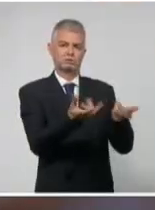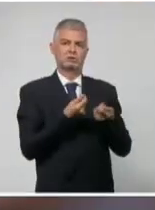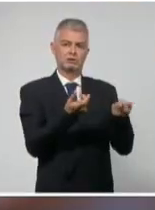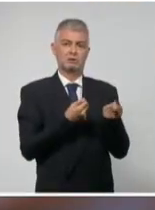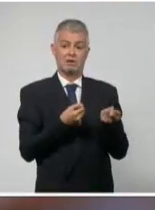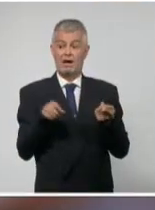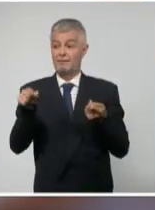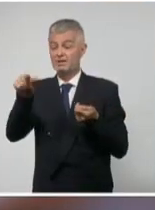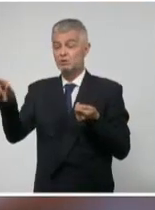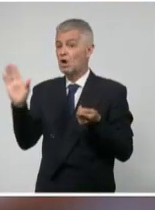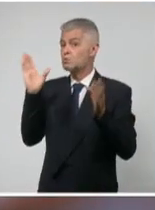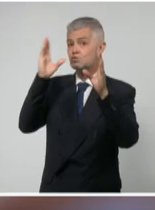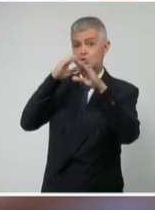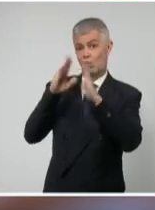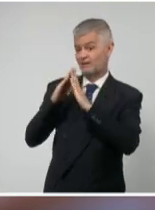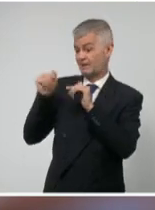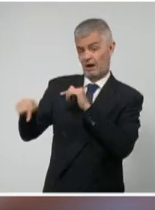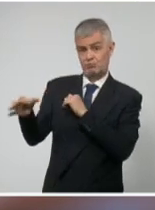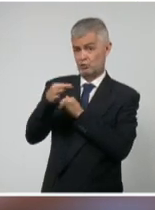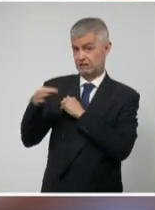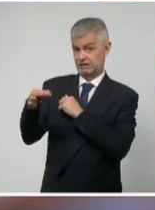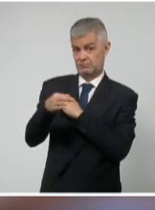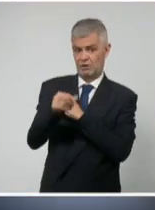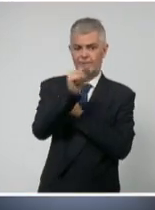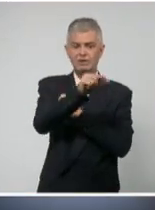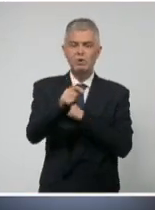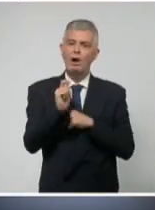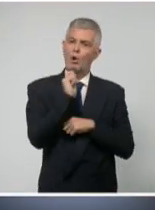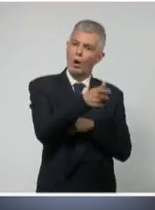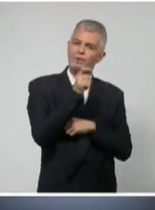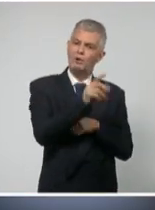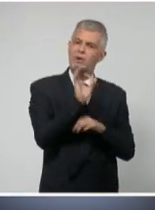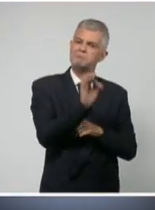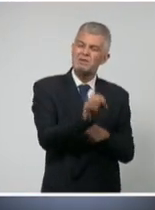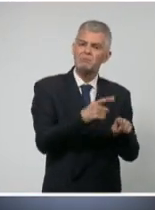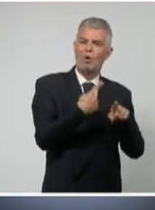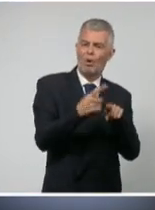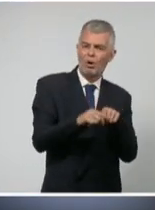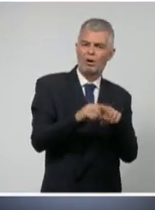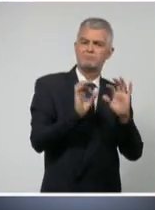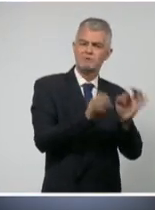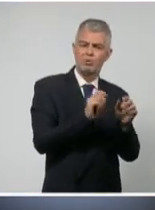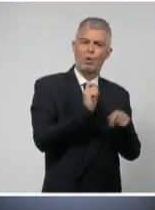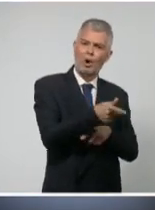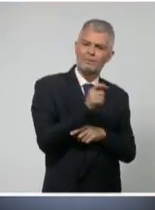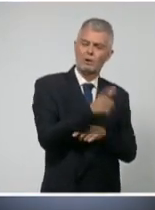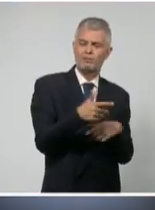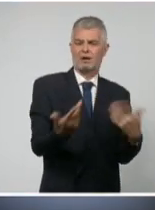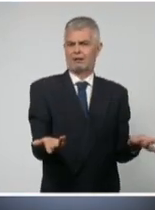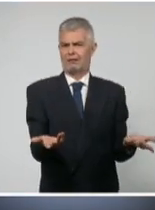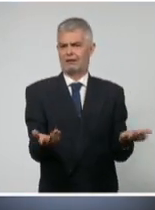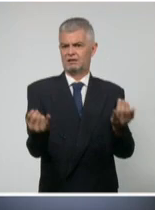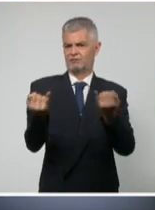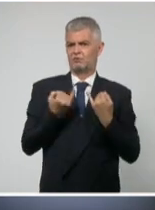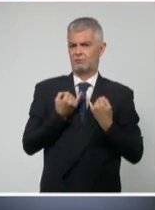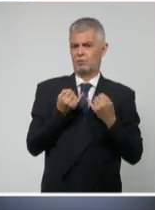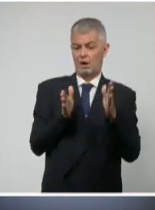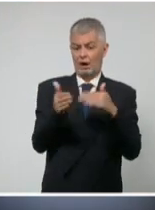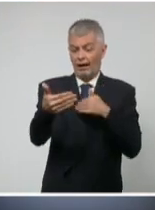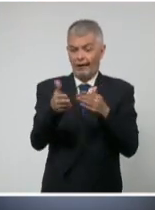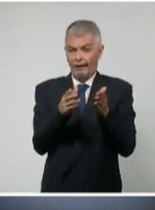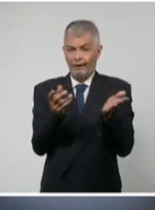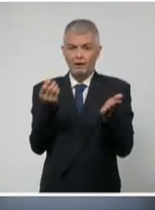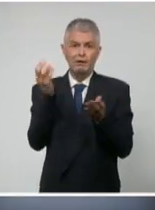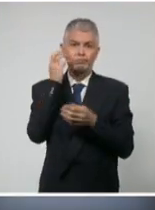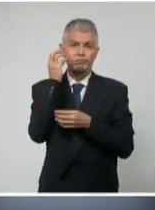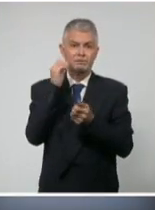que están comprando varias veces el mismo producto. Pues según la información que tenemos, un estuche de detergente vale hasta